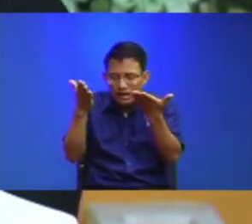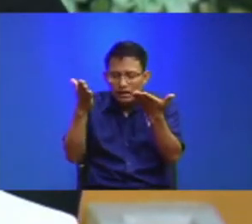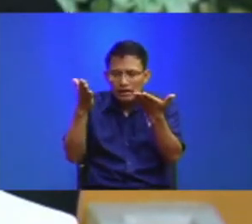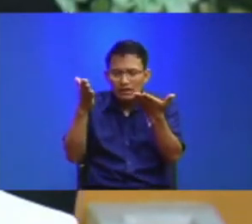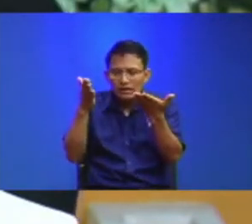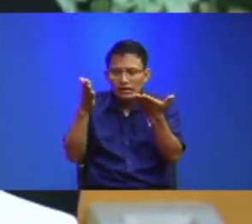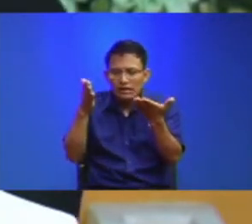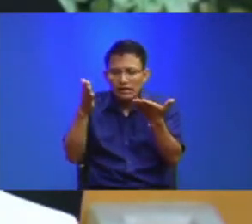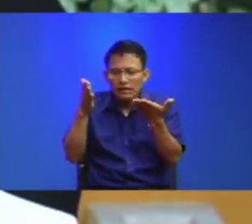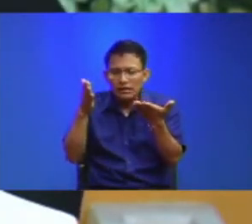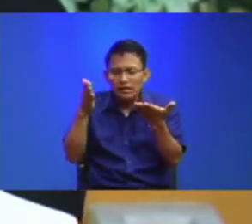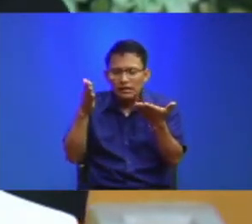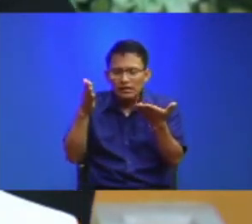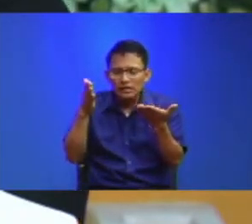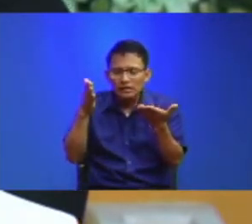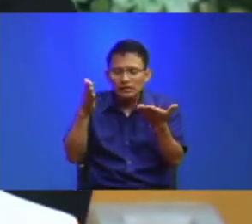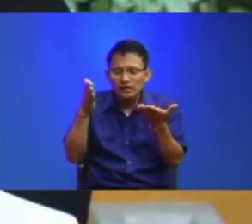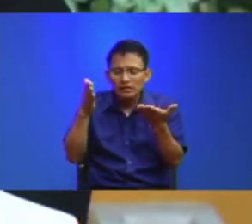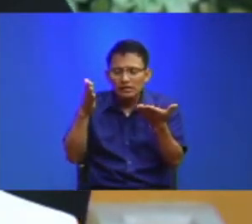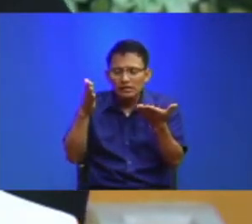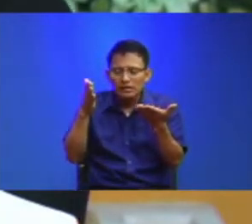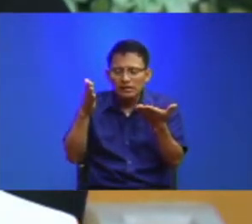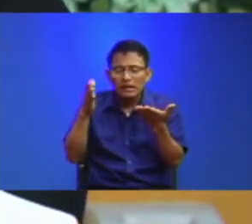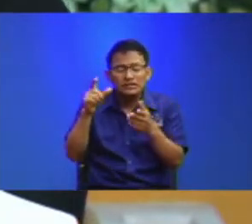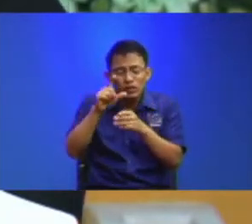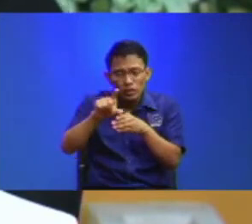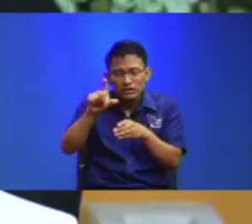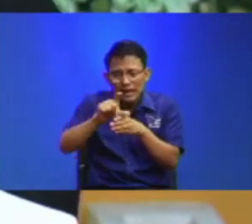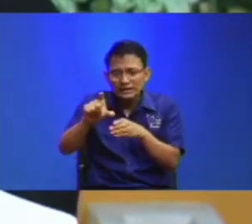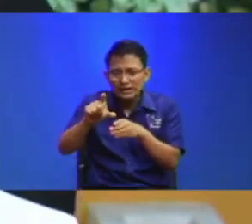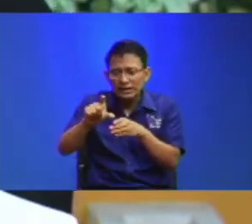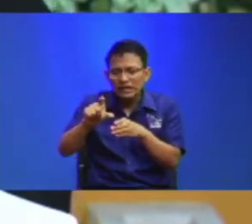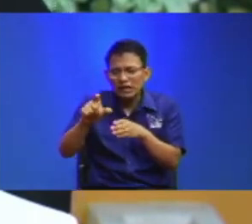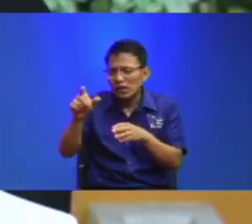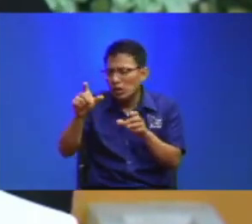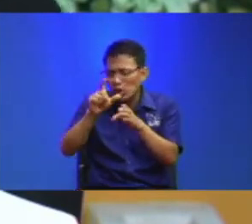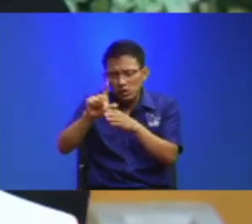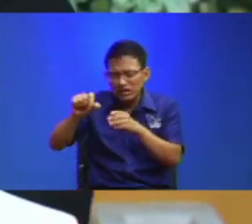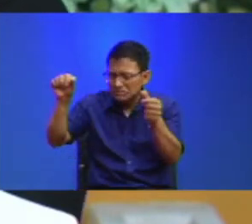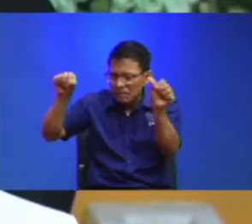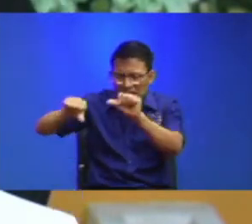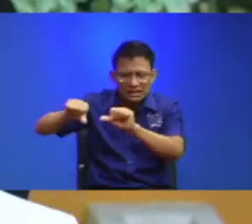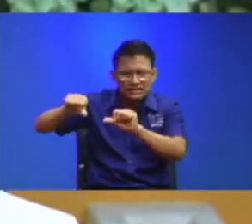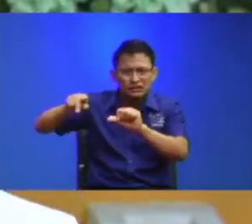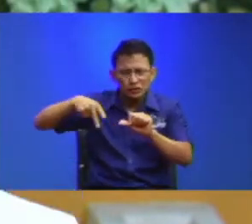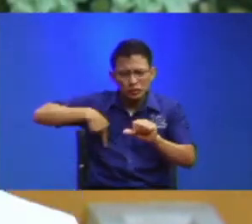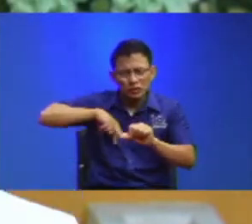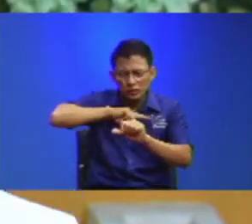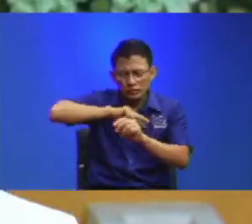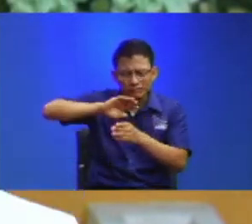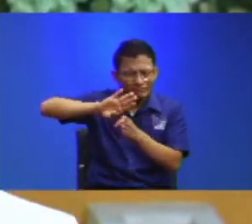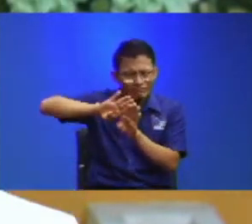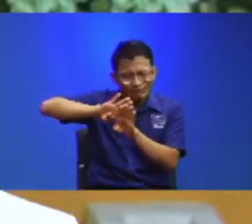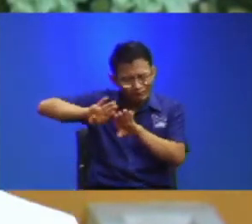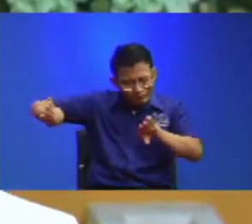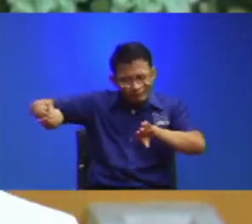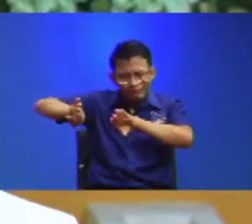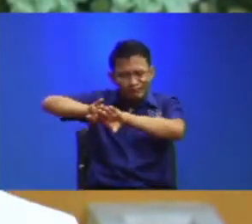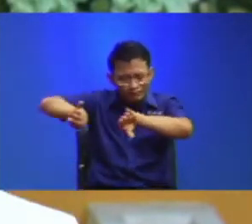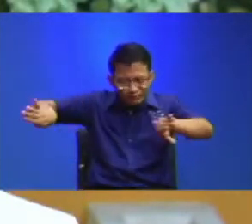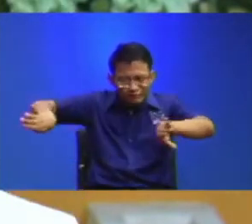100%, para arrancar lo que no es bueno. Ok, una vez dicho esto, déjeme decirle lo siguiente.